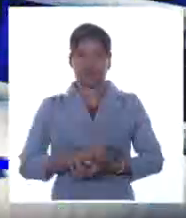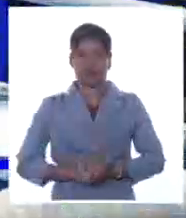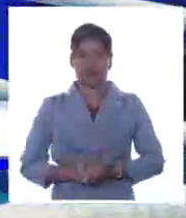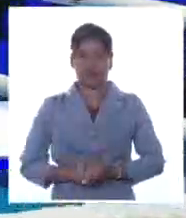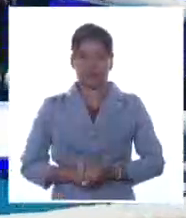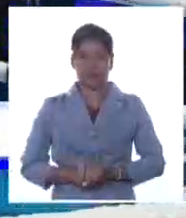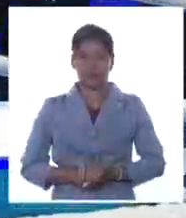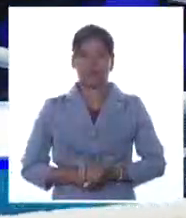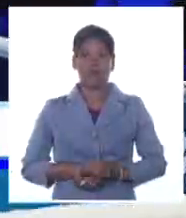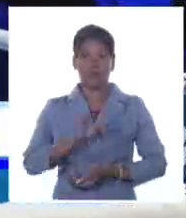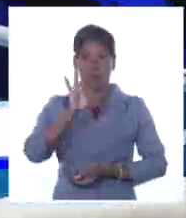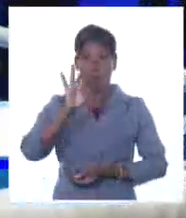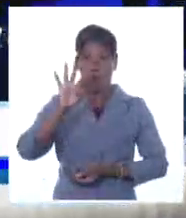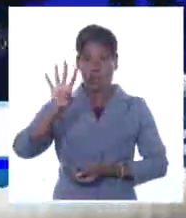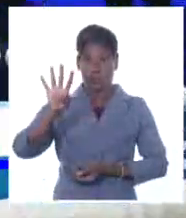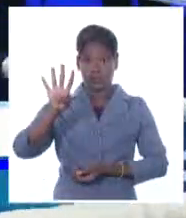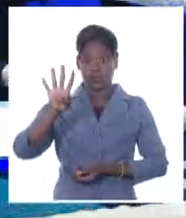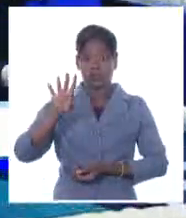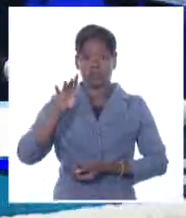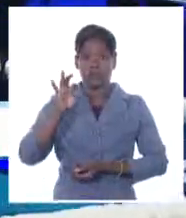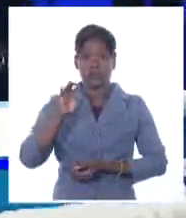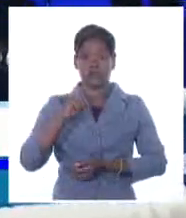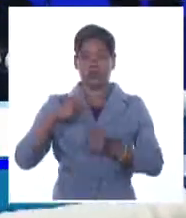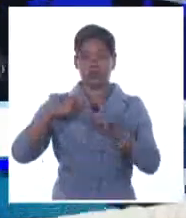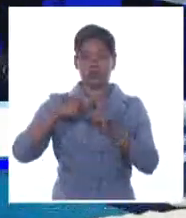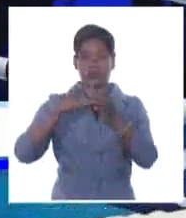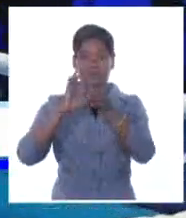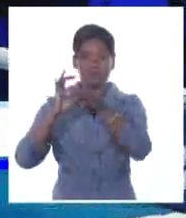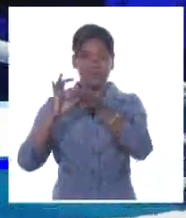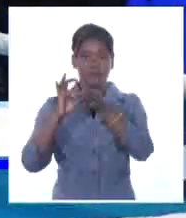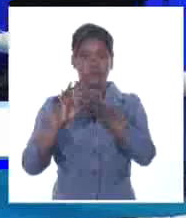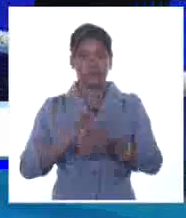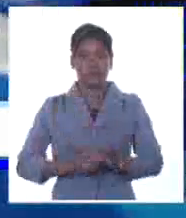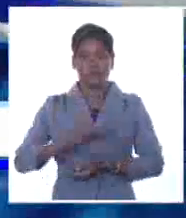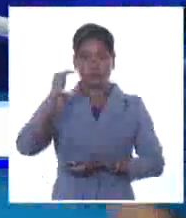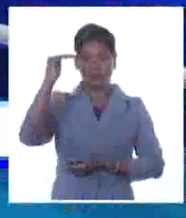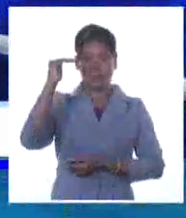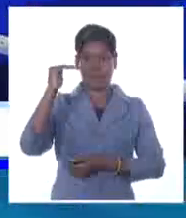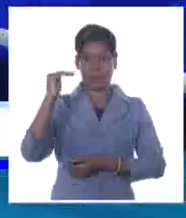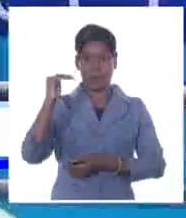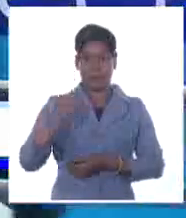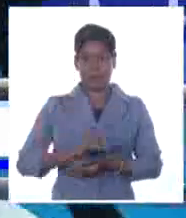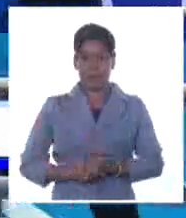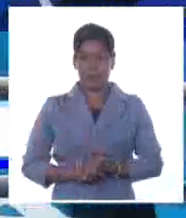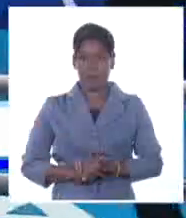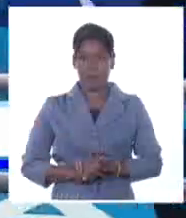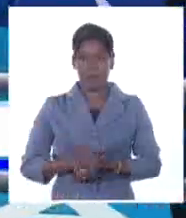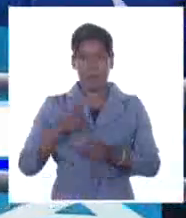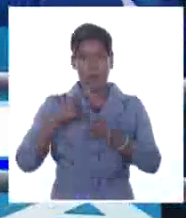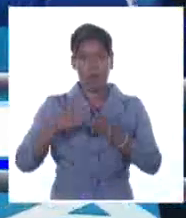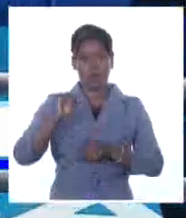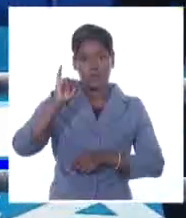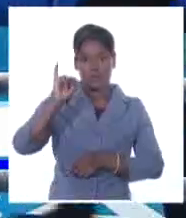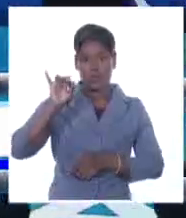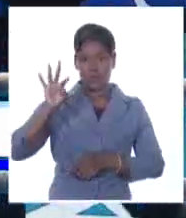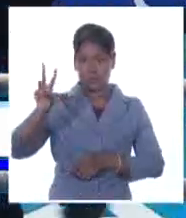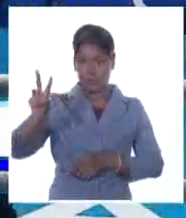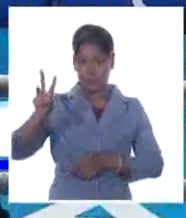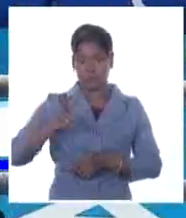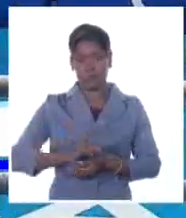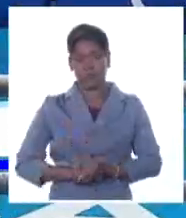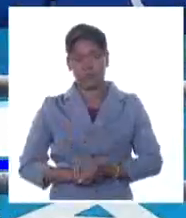en 48 kilogramos, Fernando Arzola en más de 92 y Lázaro Álvarez en los 63 y medio